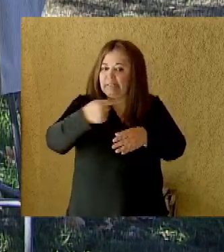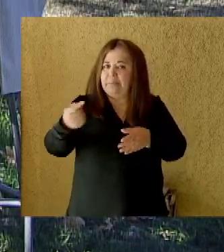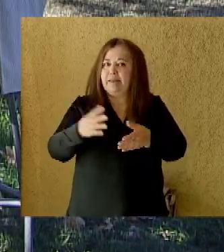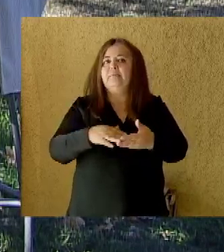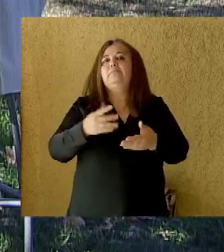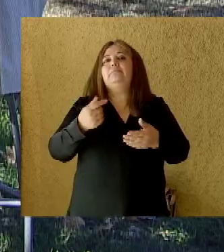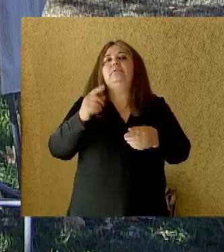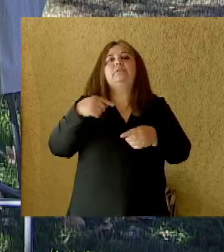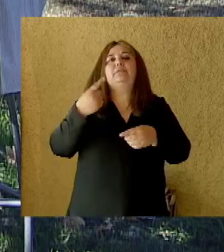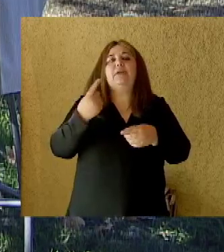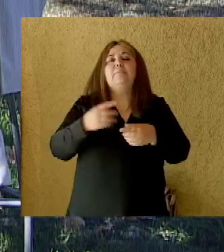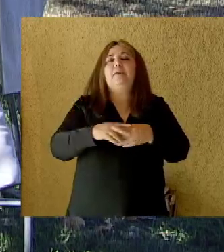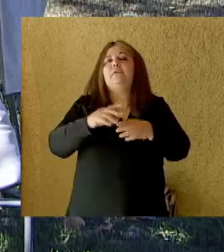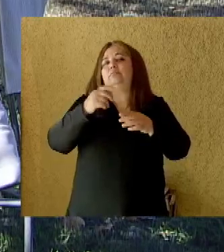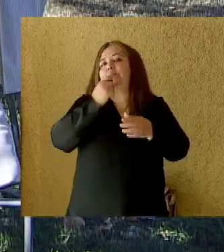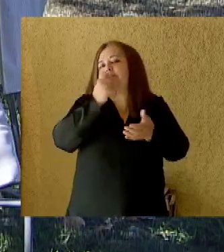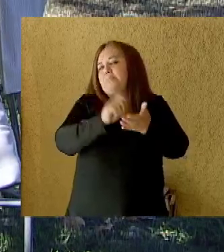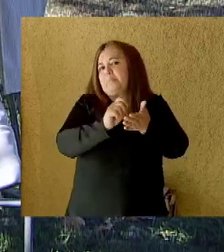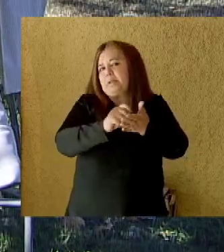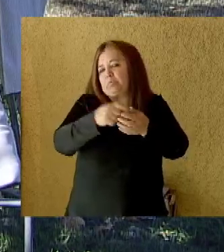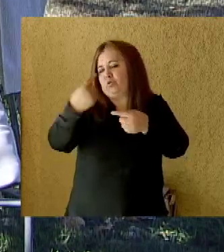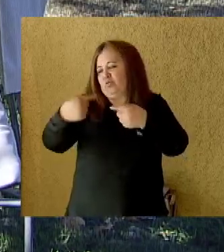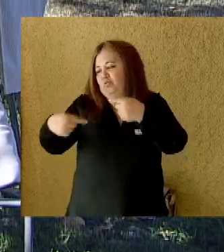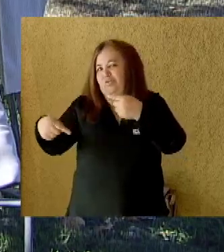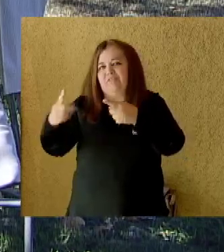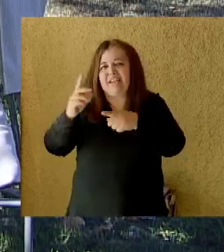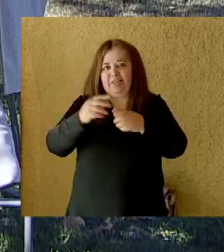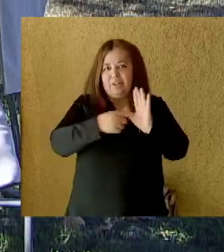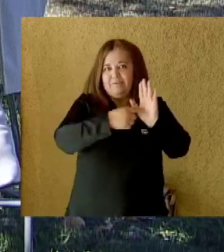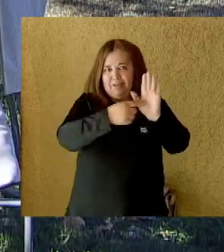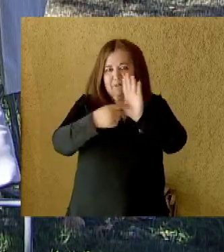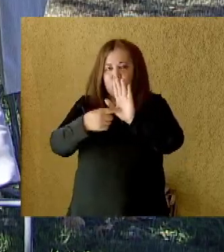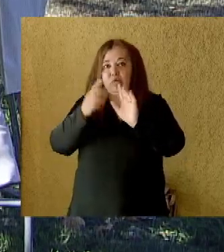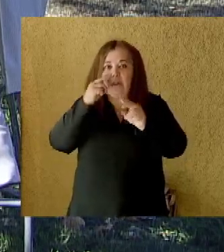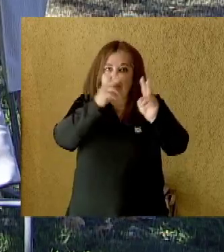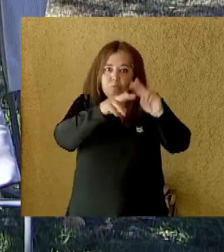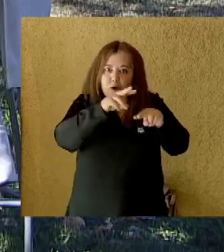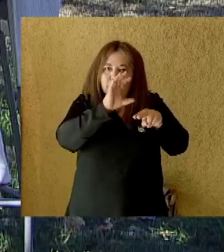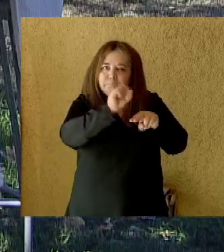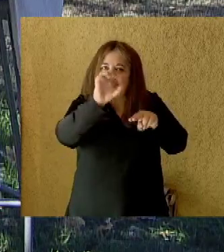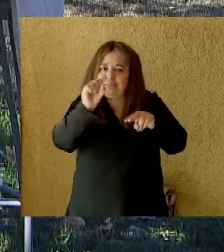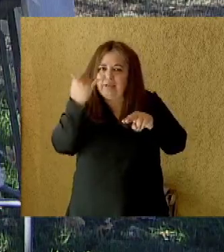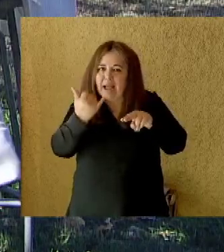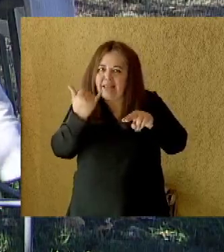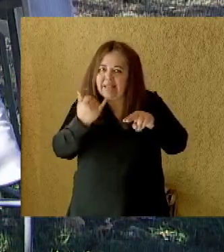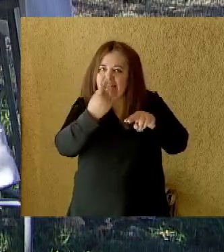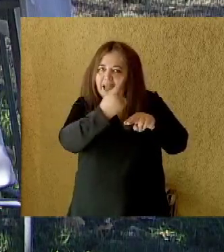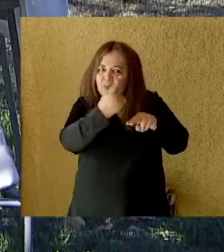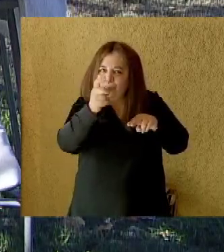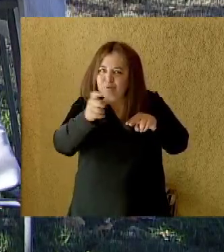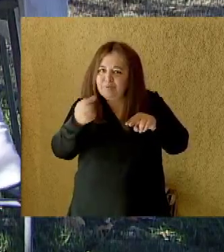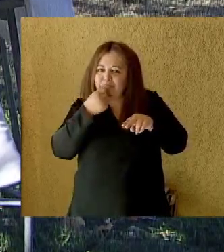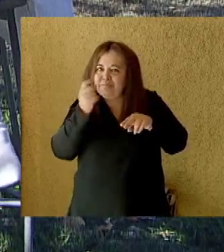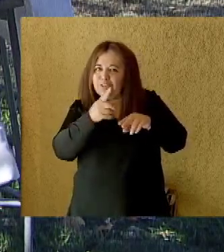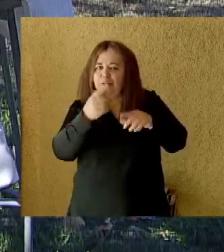abrimos y cerramos las distintas notas que hemos presentado, bueno, allí, si se buscan, están los mendocinos. Bueno, por supuesto, se ha visto reflejado cada